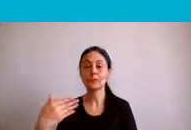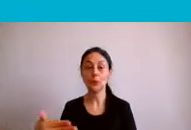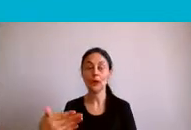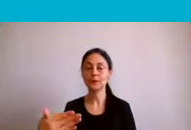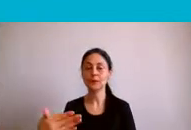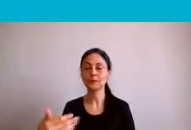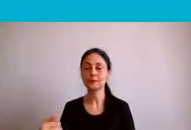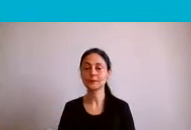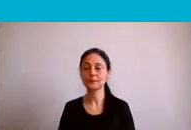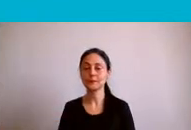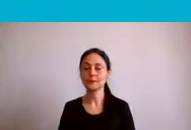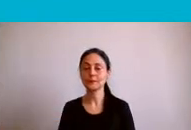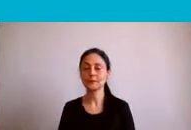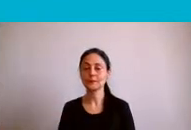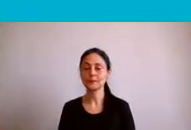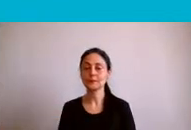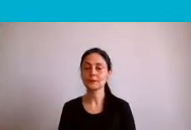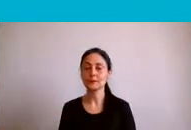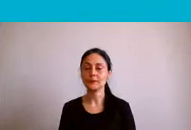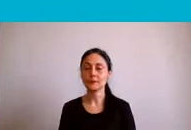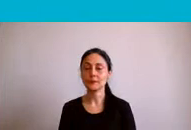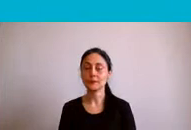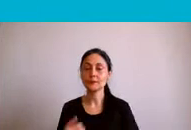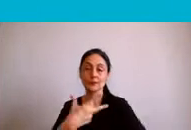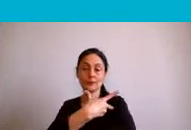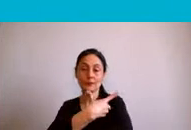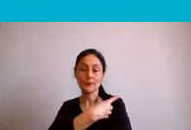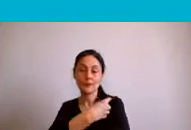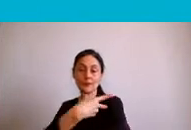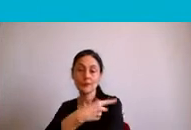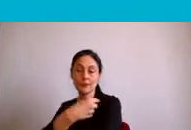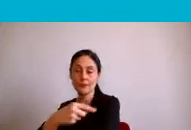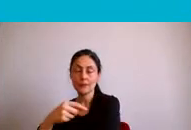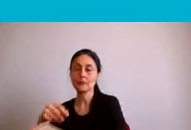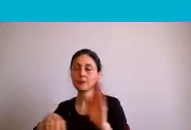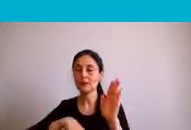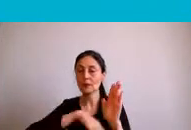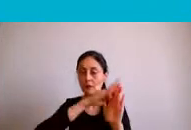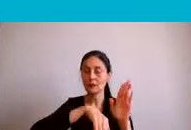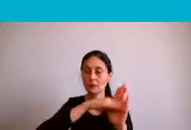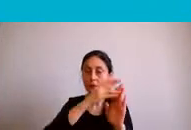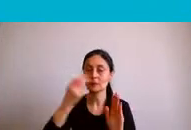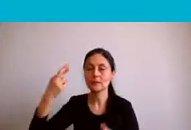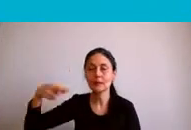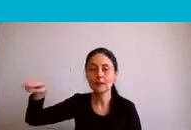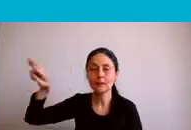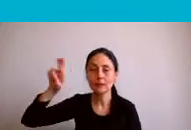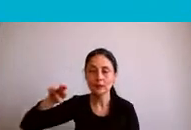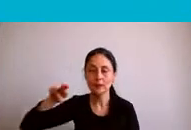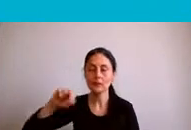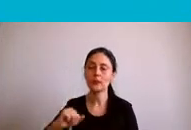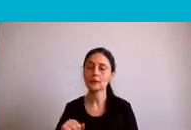se va viendo ciertos avances a nivel de la vacunación y la posibilidad de retomar entonces, ya sea en los